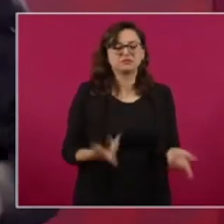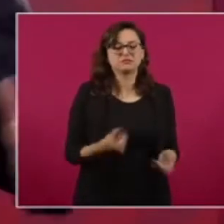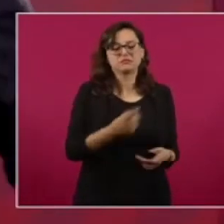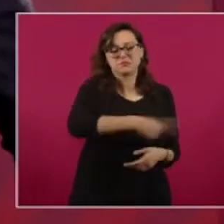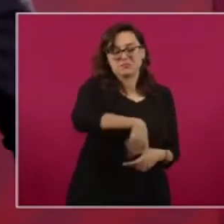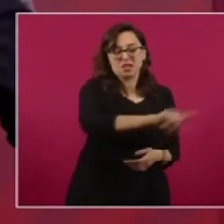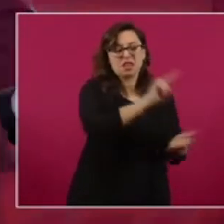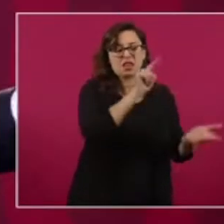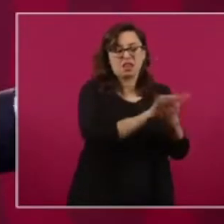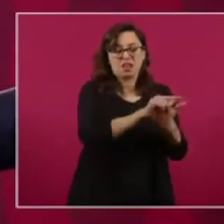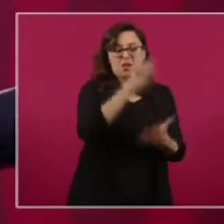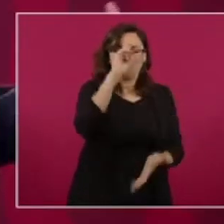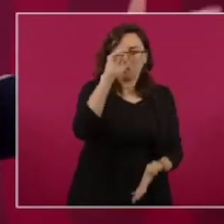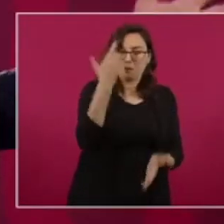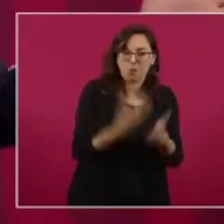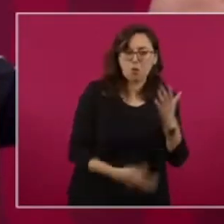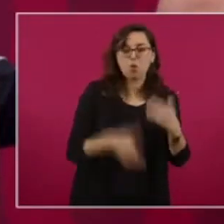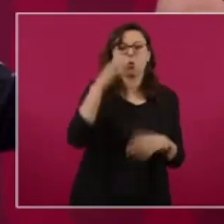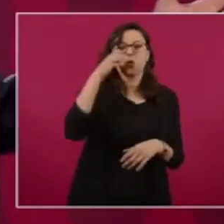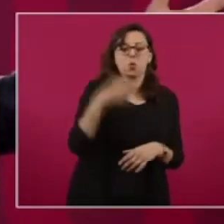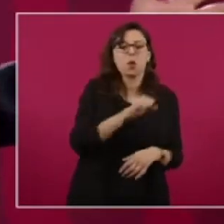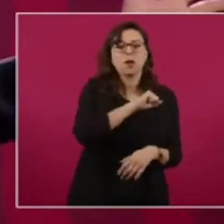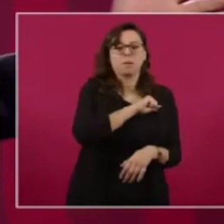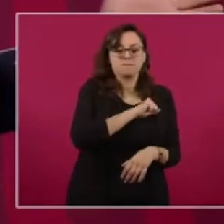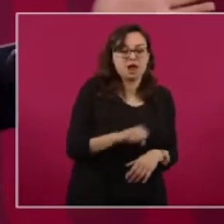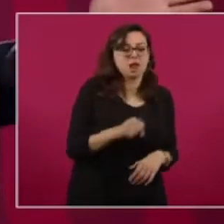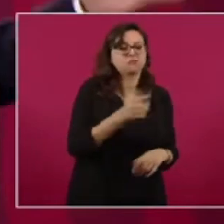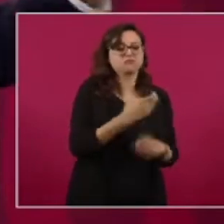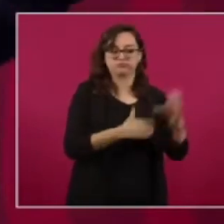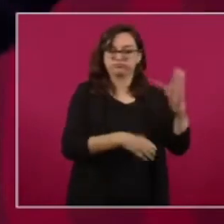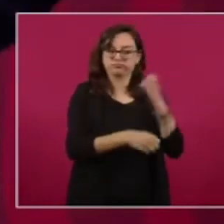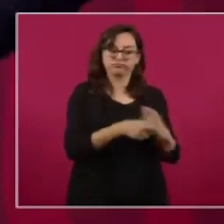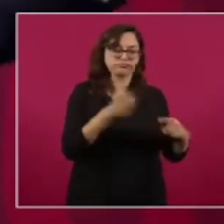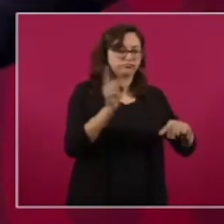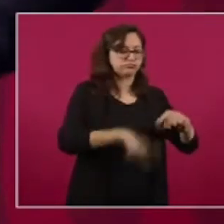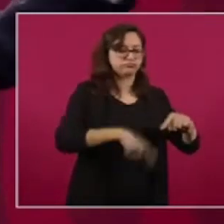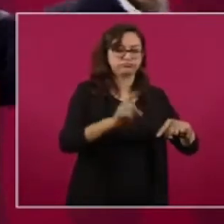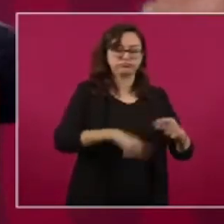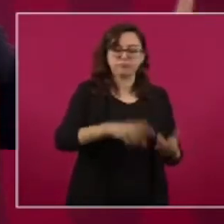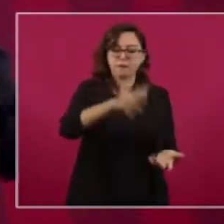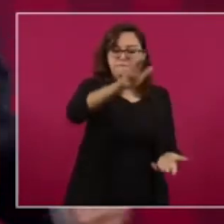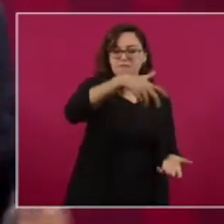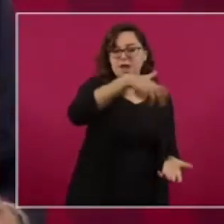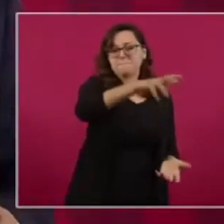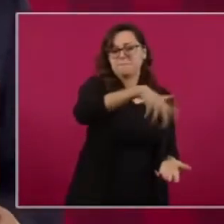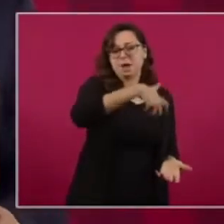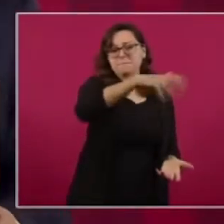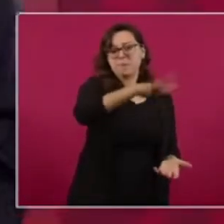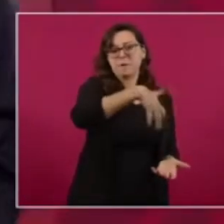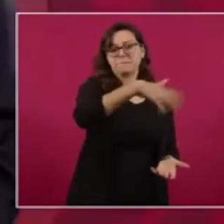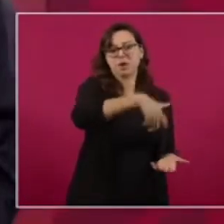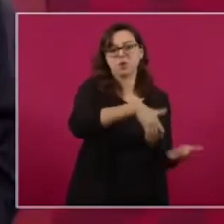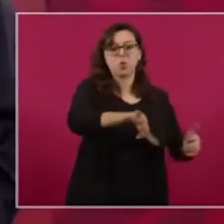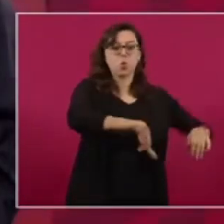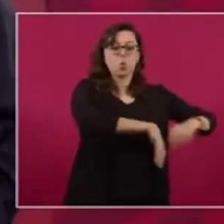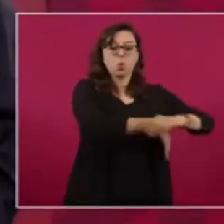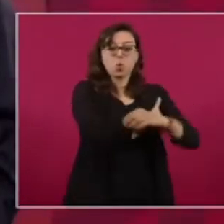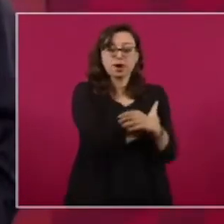que se acumulaban en almacenes,